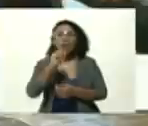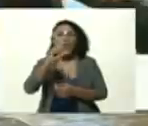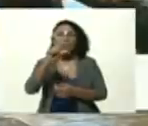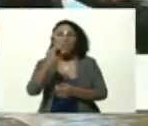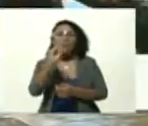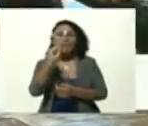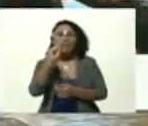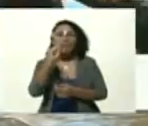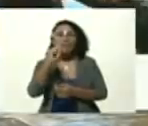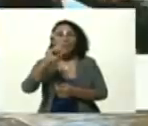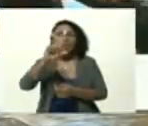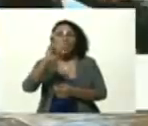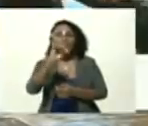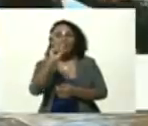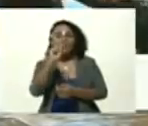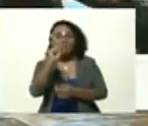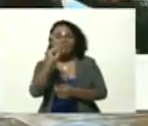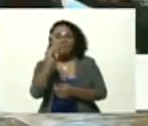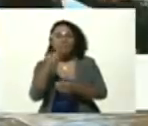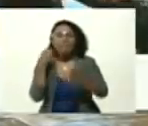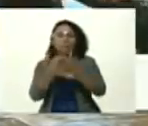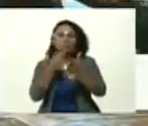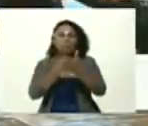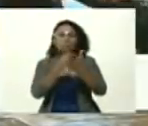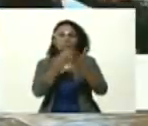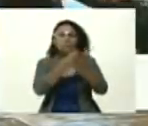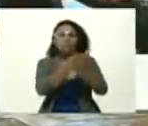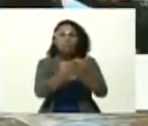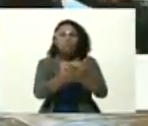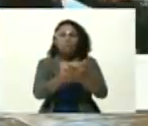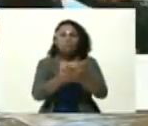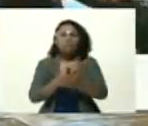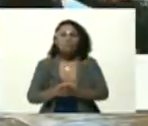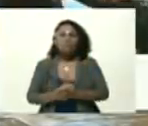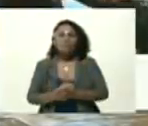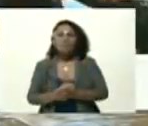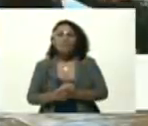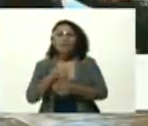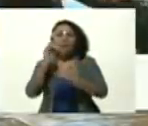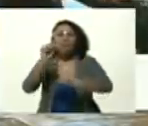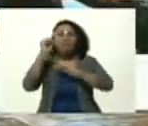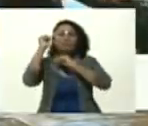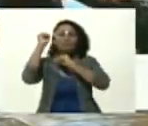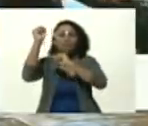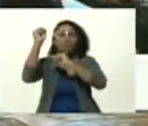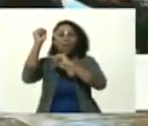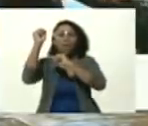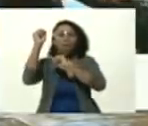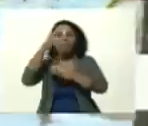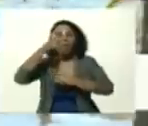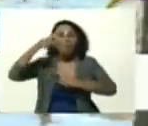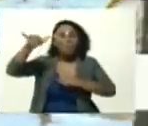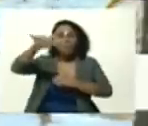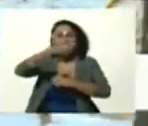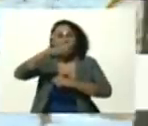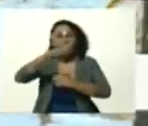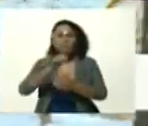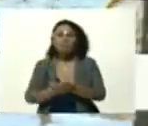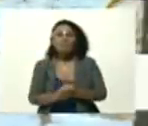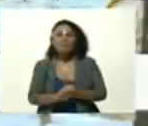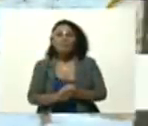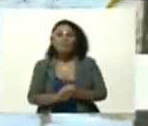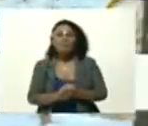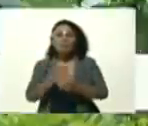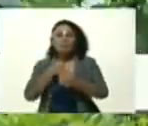Luis José, al combate, a la batalla y a la victoria por el pueblo, Luis José.